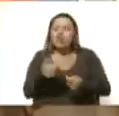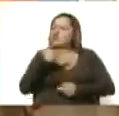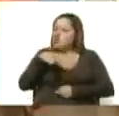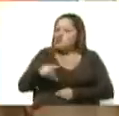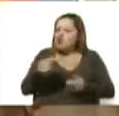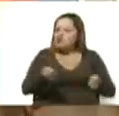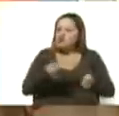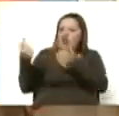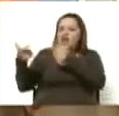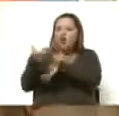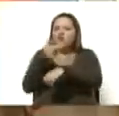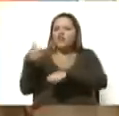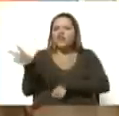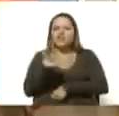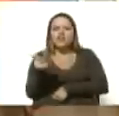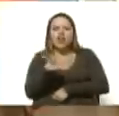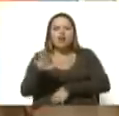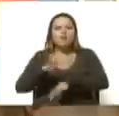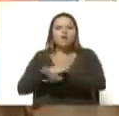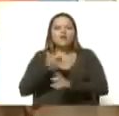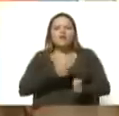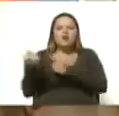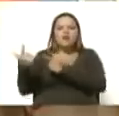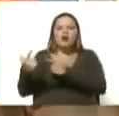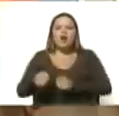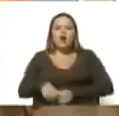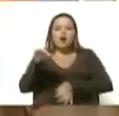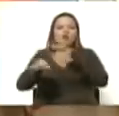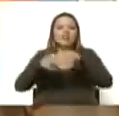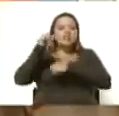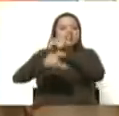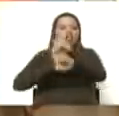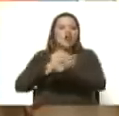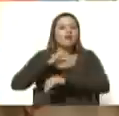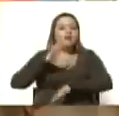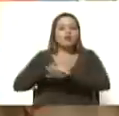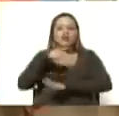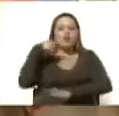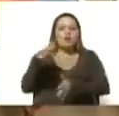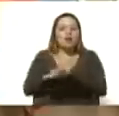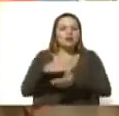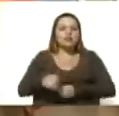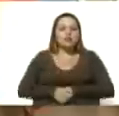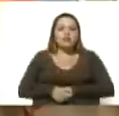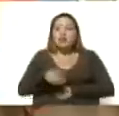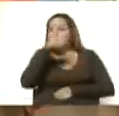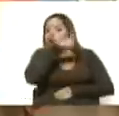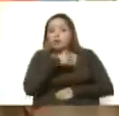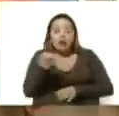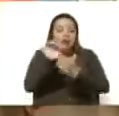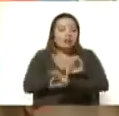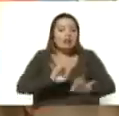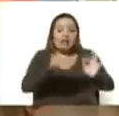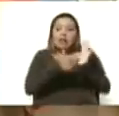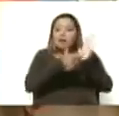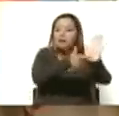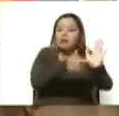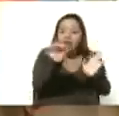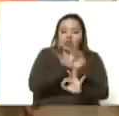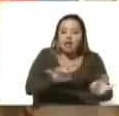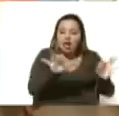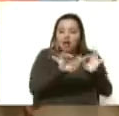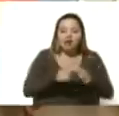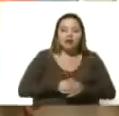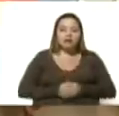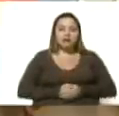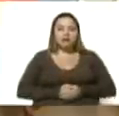la CPI por el caso Carlos Lam, porque era una desaparición forzada, sin pruebas, sin mostrar un solo elemento, como